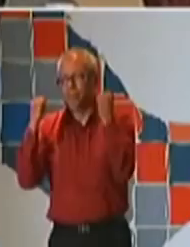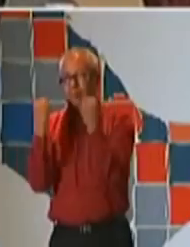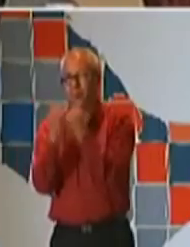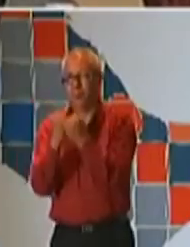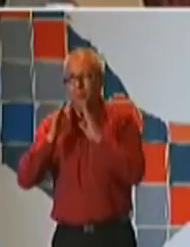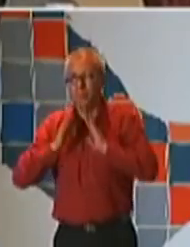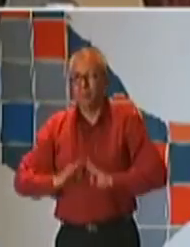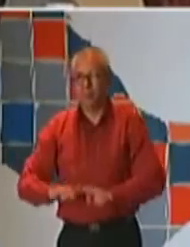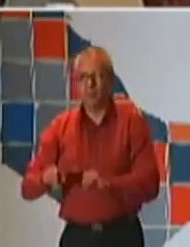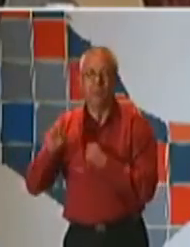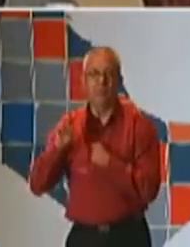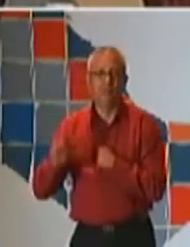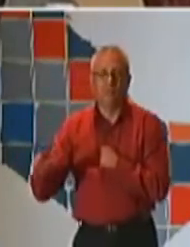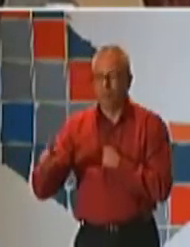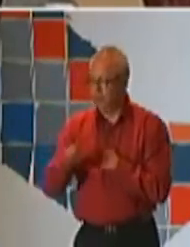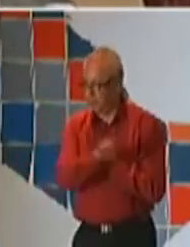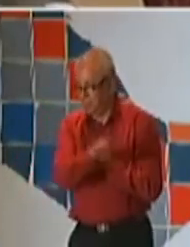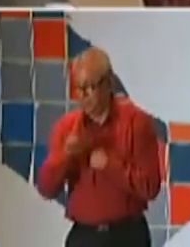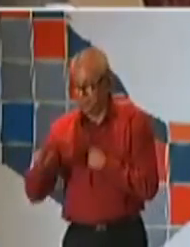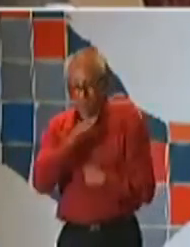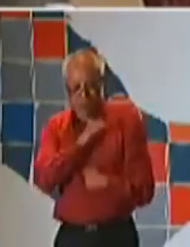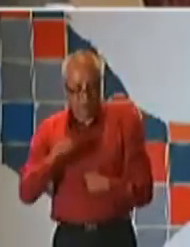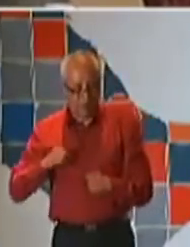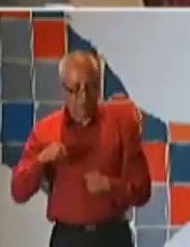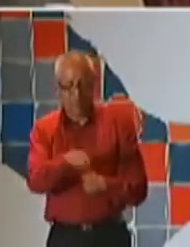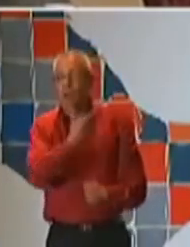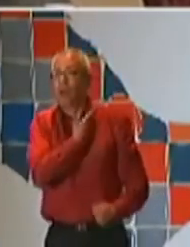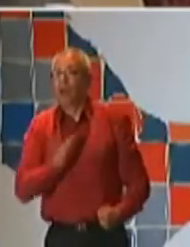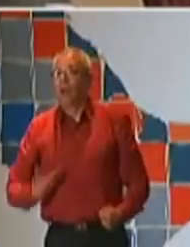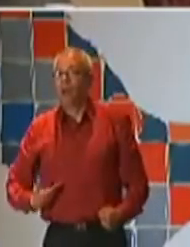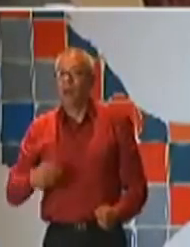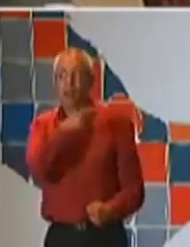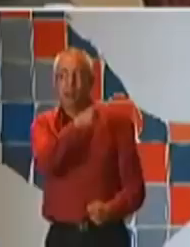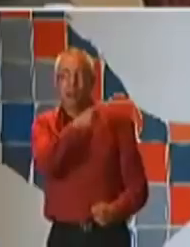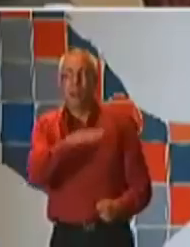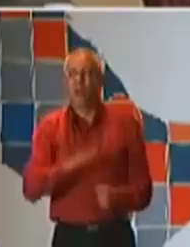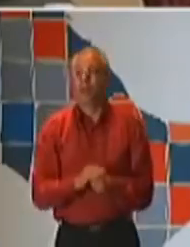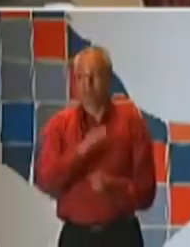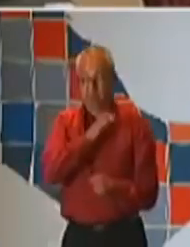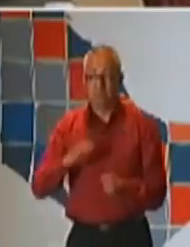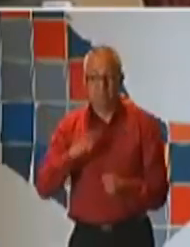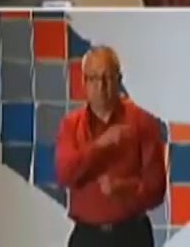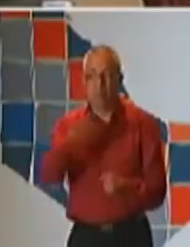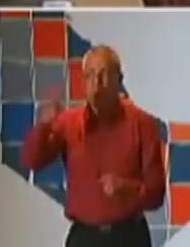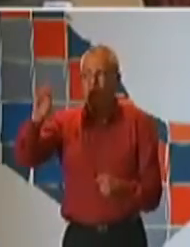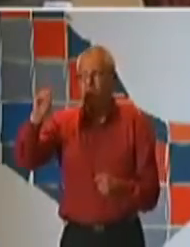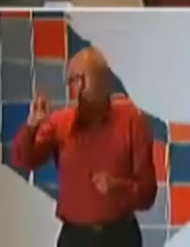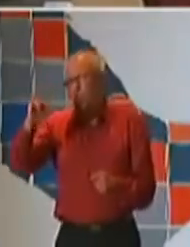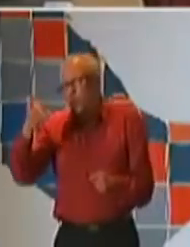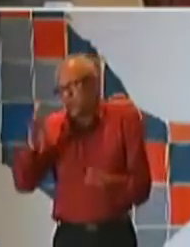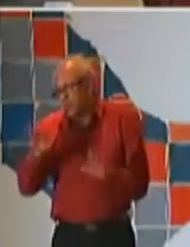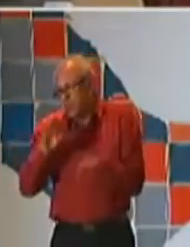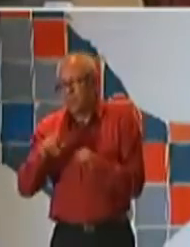los inversores explicó Bo chilai alto dirigente del partido comunista